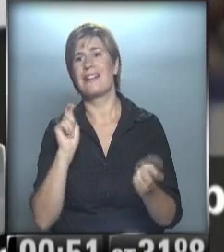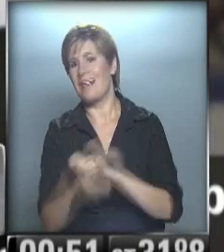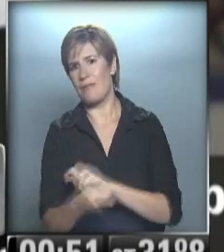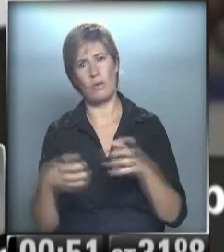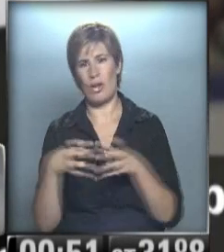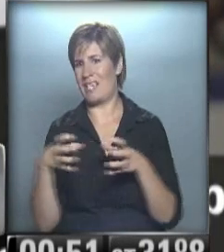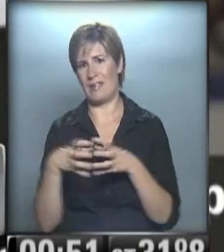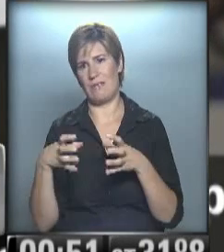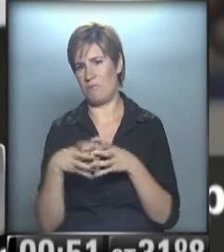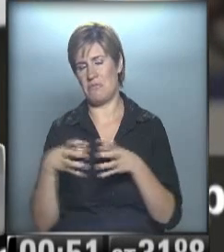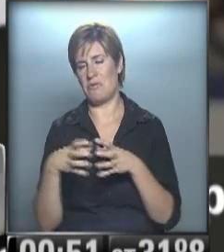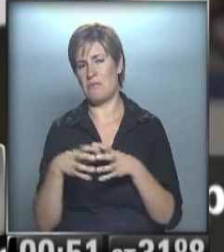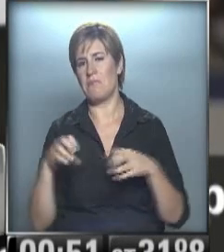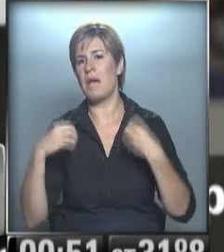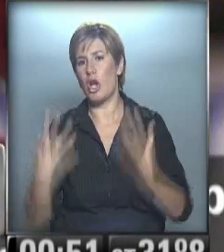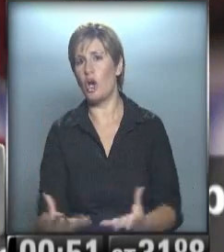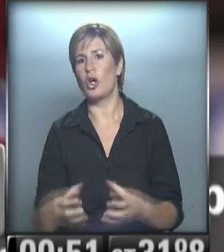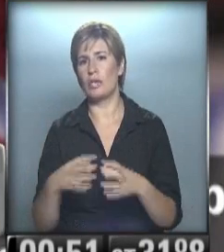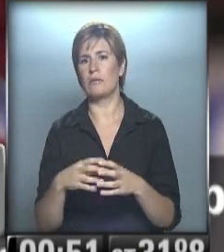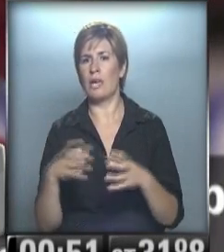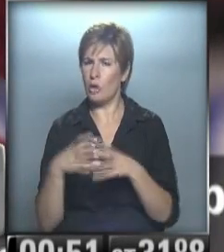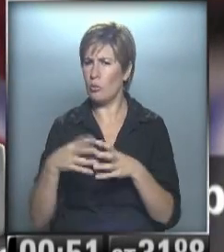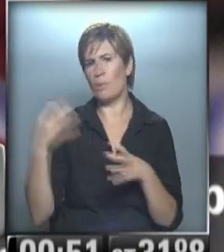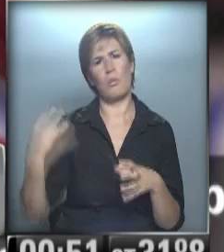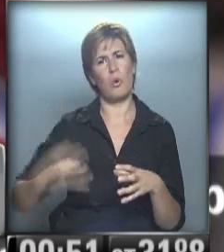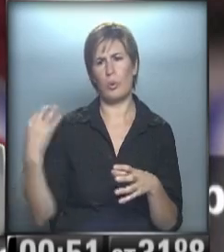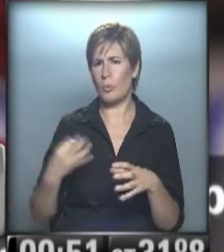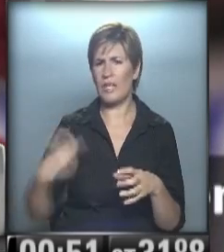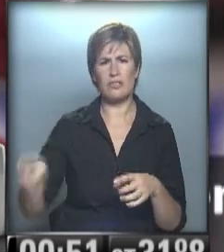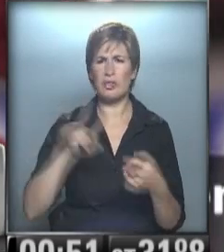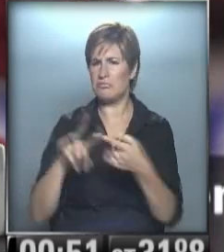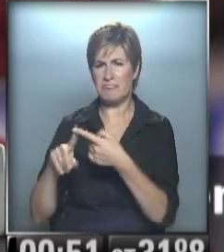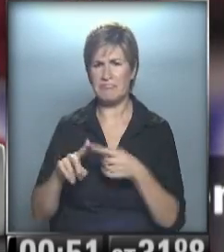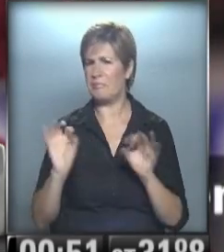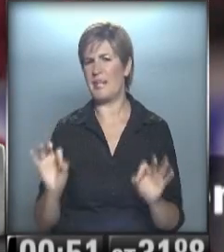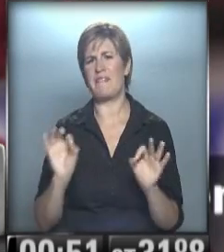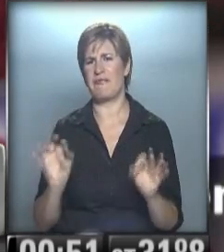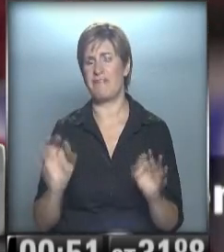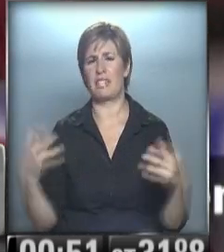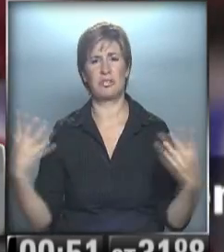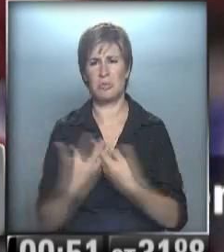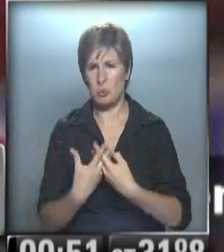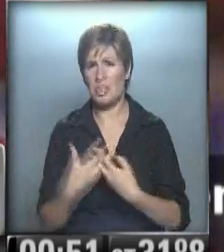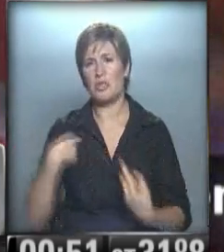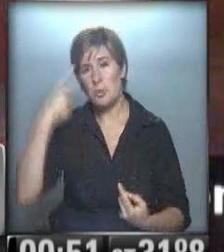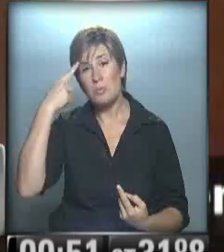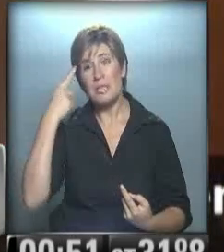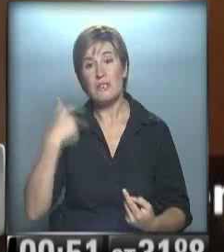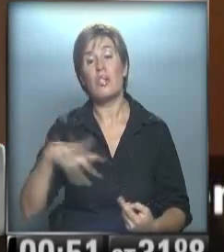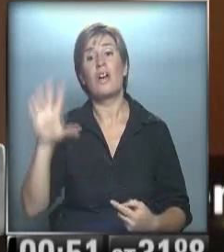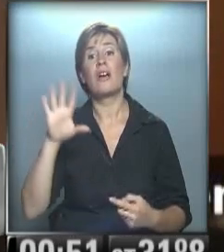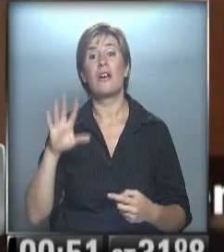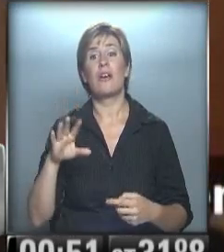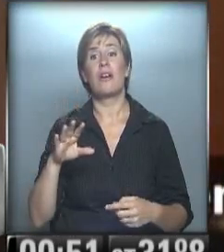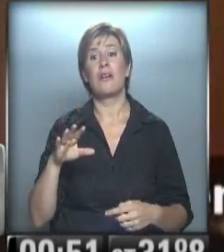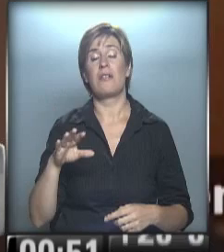y muy bueno para nosotros. El grupo es muy bueno, nos llevamos muy bien y creo que puede ser. Después en el Mundial puede pasar